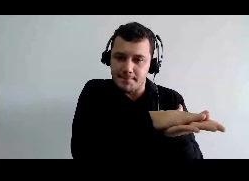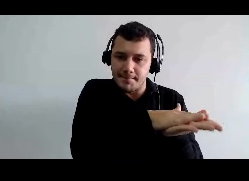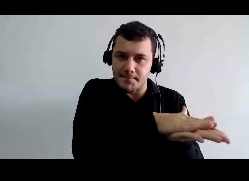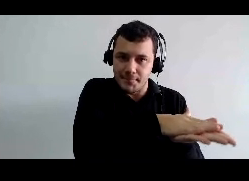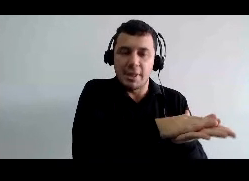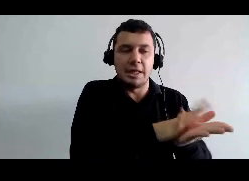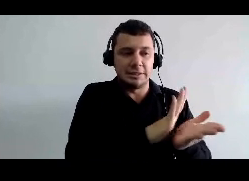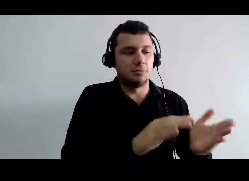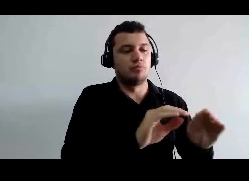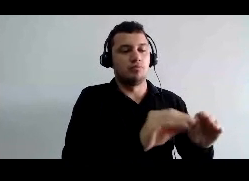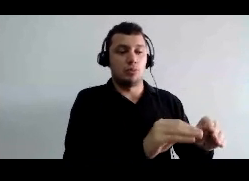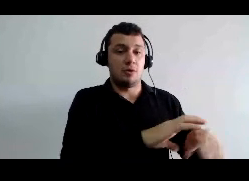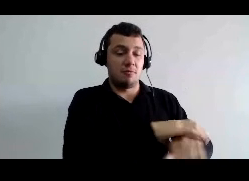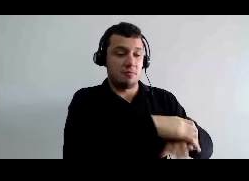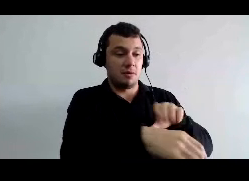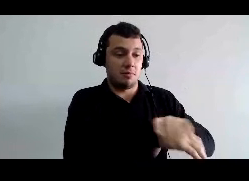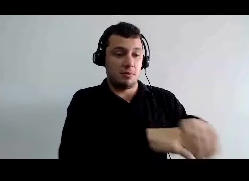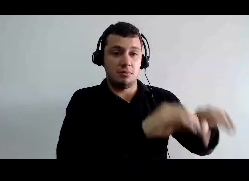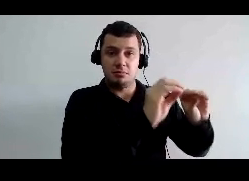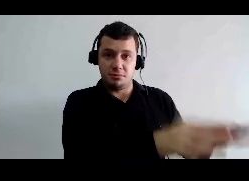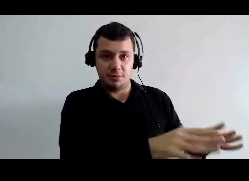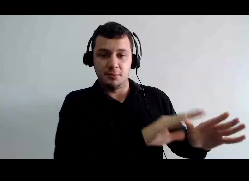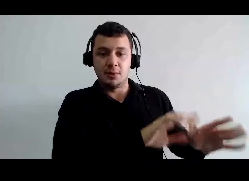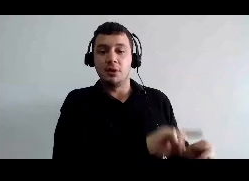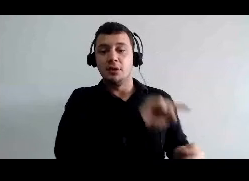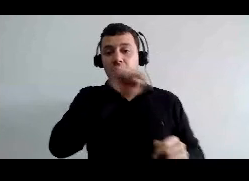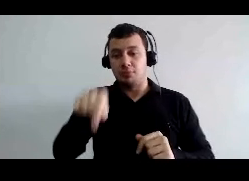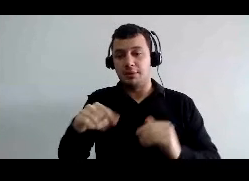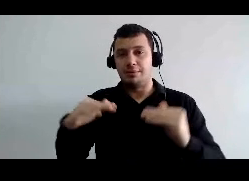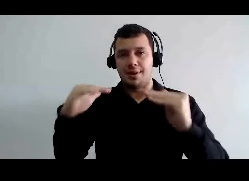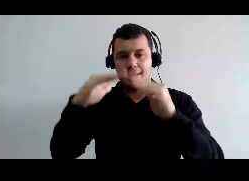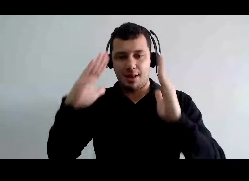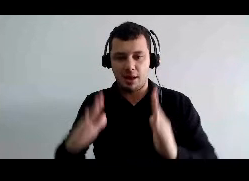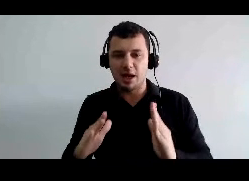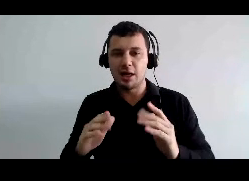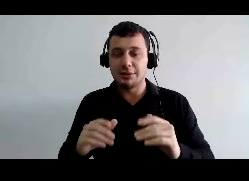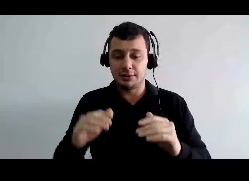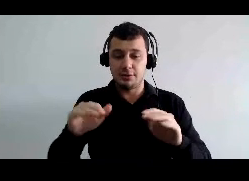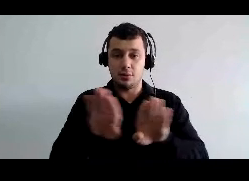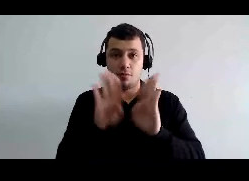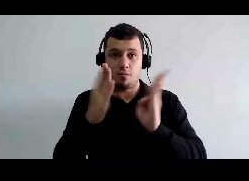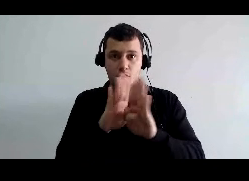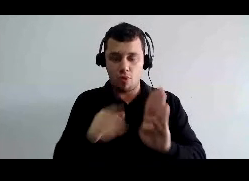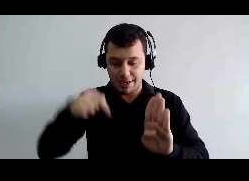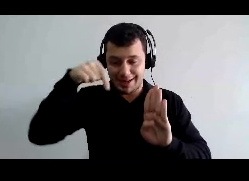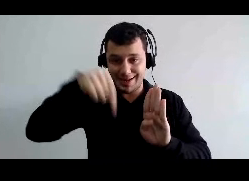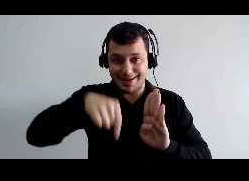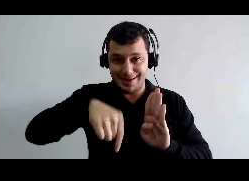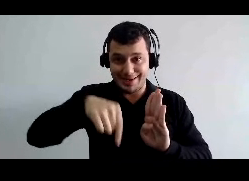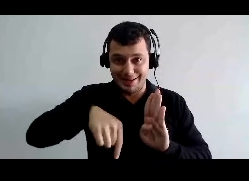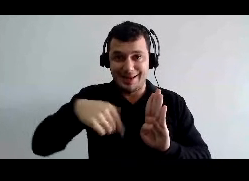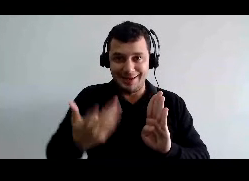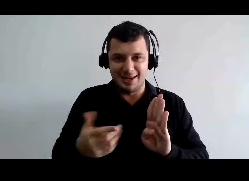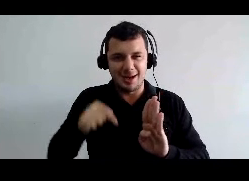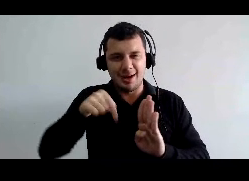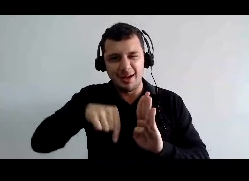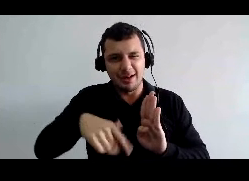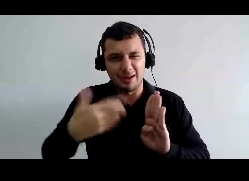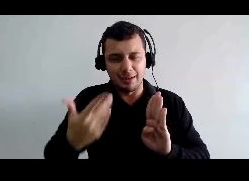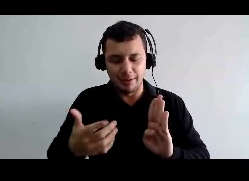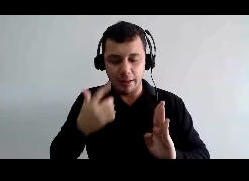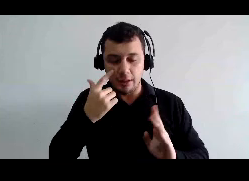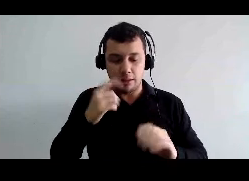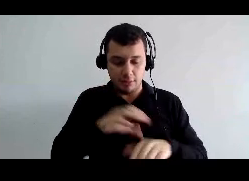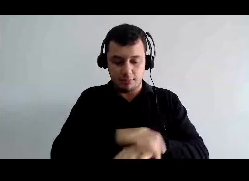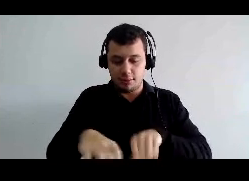llegó a su casa, se quitó ese calzado con que fue, lo dejó en la puerta, lavó la suela con agua y jabón o con solución hidroalcohólica. La